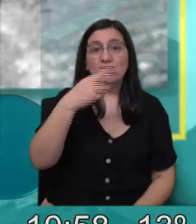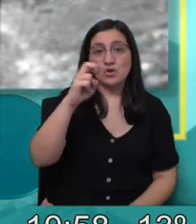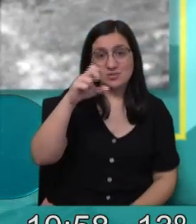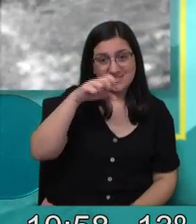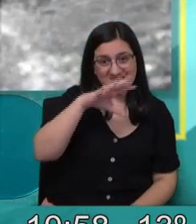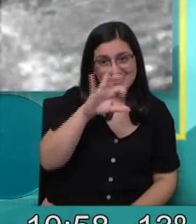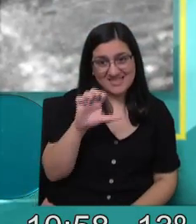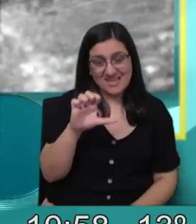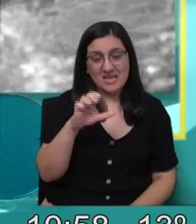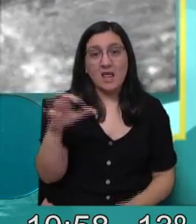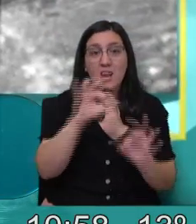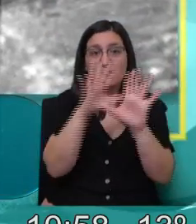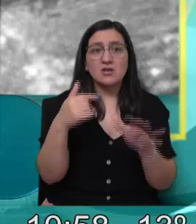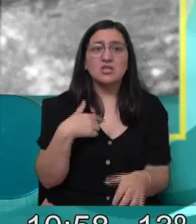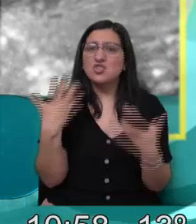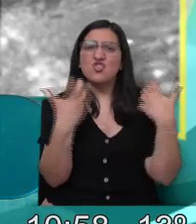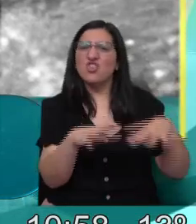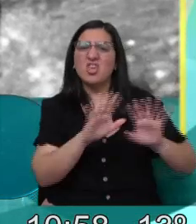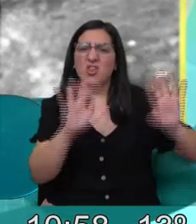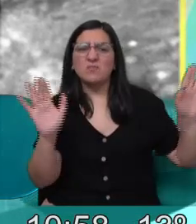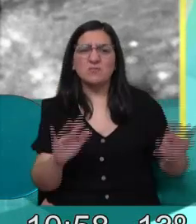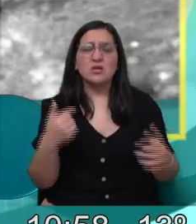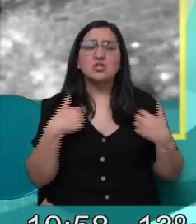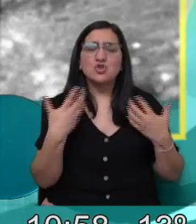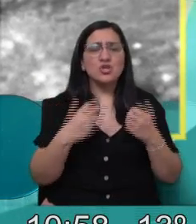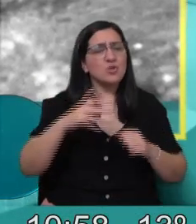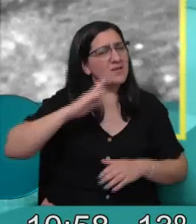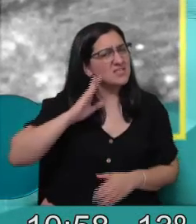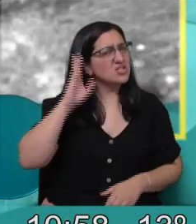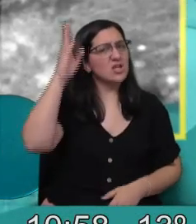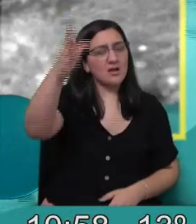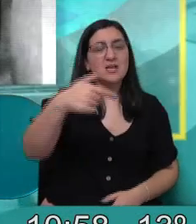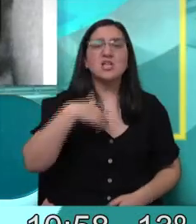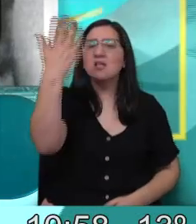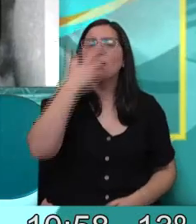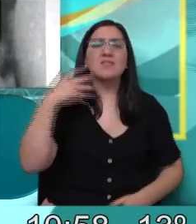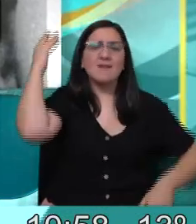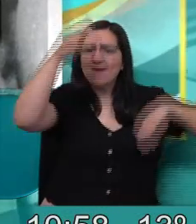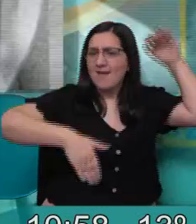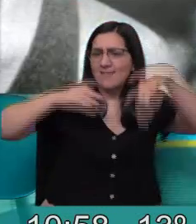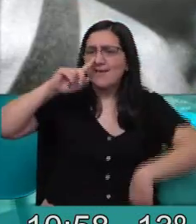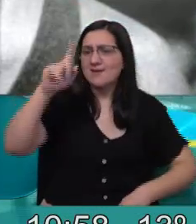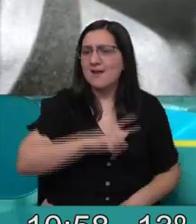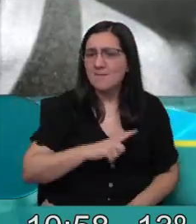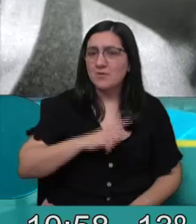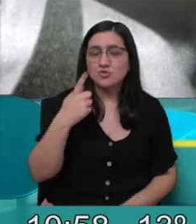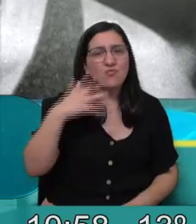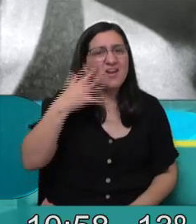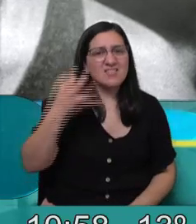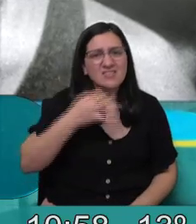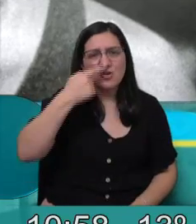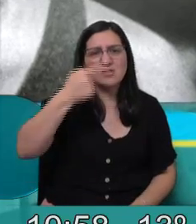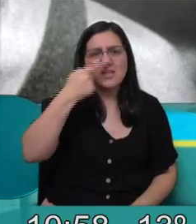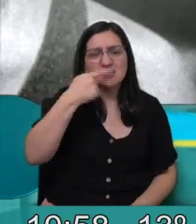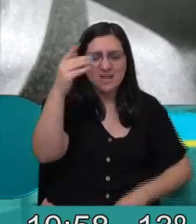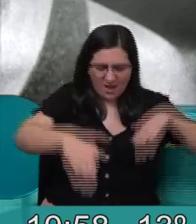libre. Pero ella dijo, no, yo no quiero esto para mí. Quiero ir un poco más allá. Porque a ella le gustaba nadar rápido y su verdadero interés era